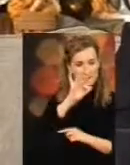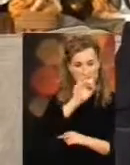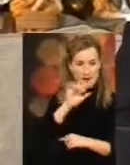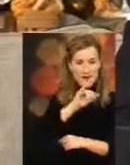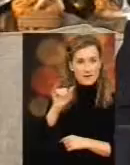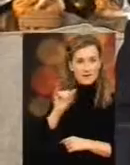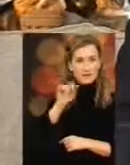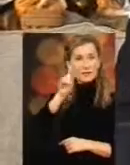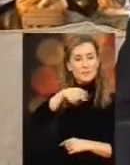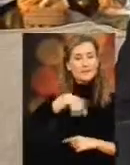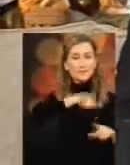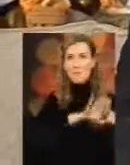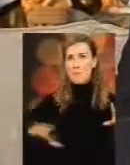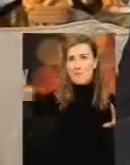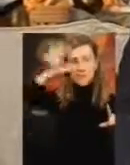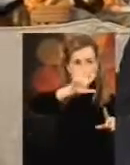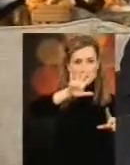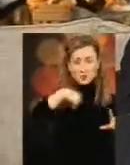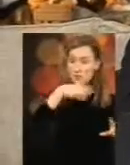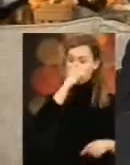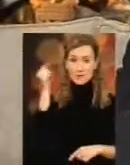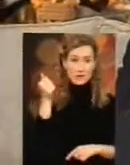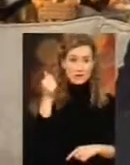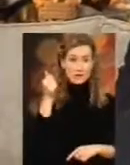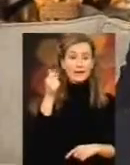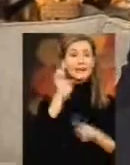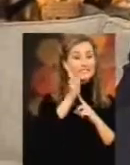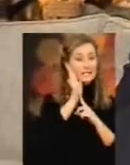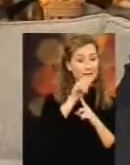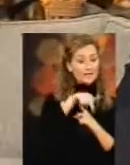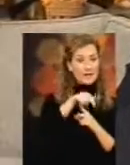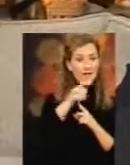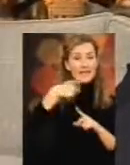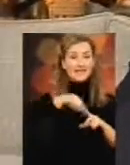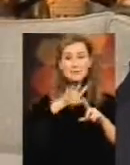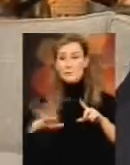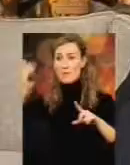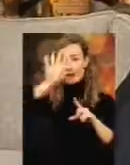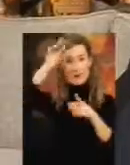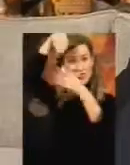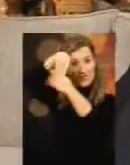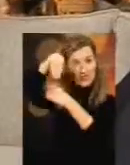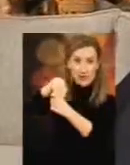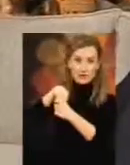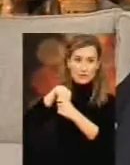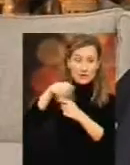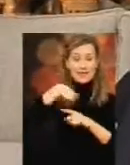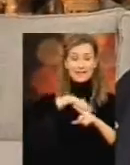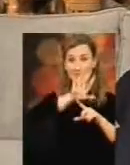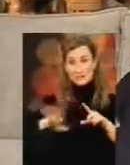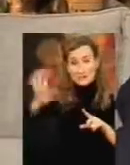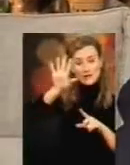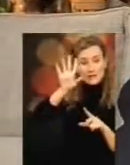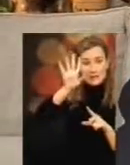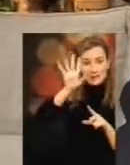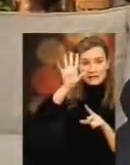en Castilla-La Mancha y en toda España. Nunca olvido que Castilla-La Mancha es la parte de un todo. El todo